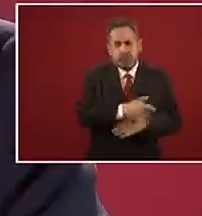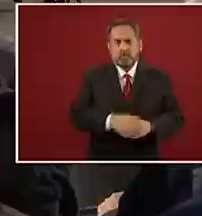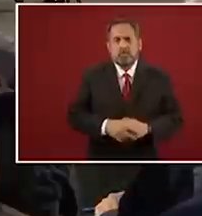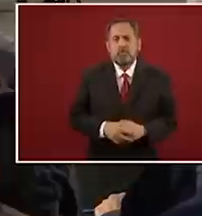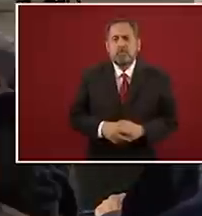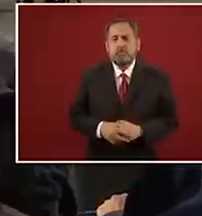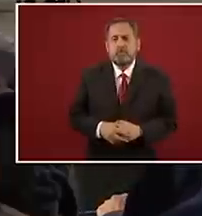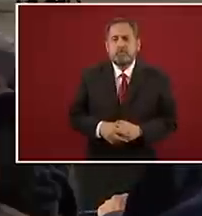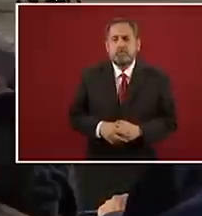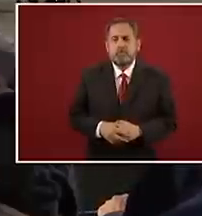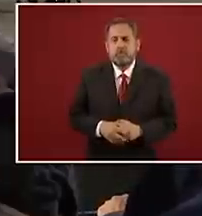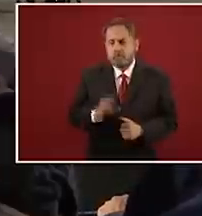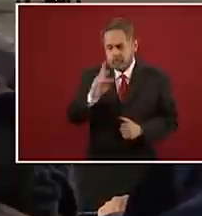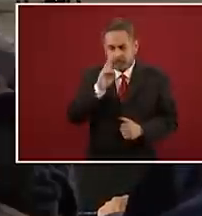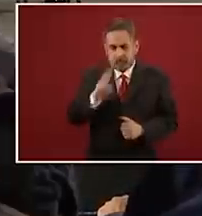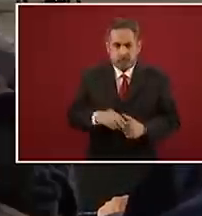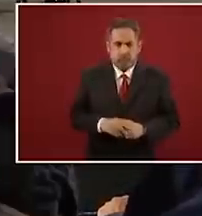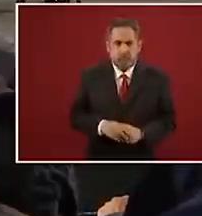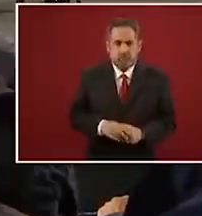A ver.